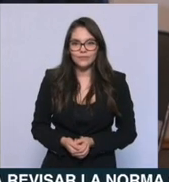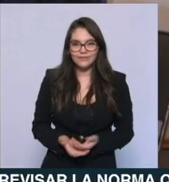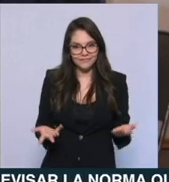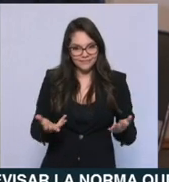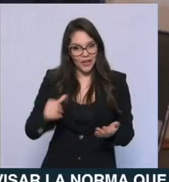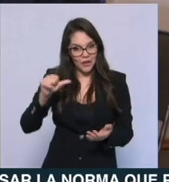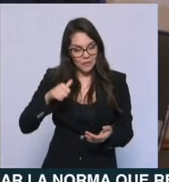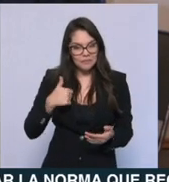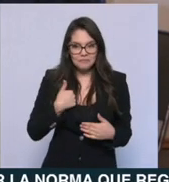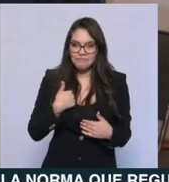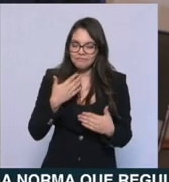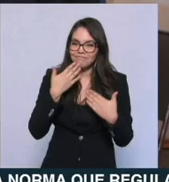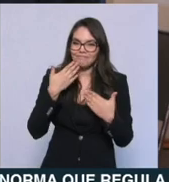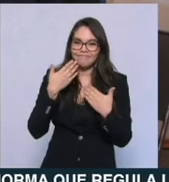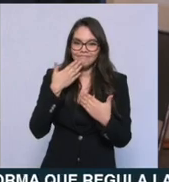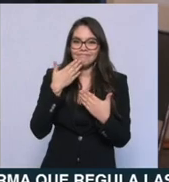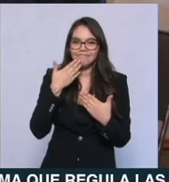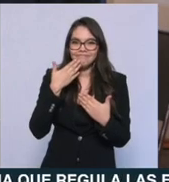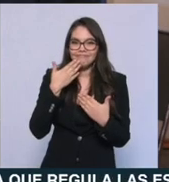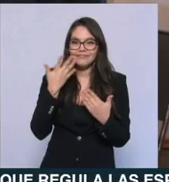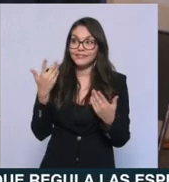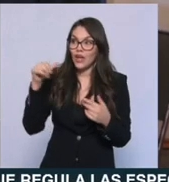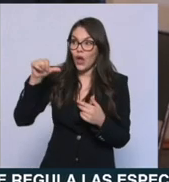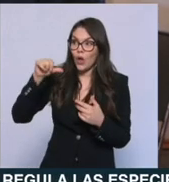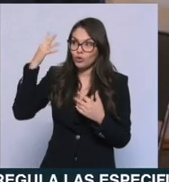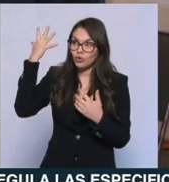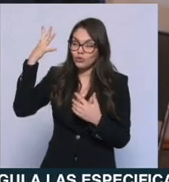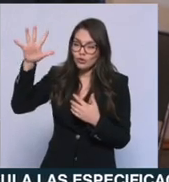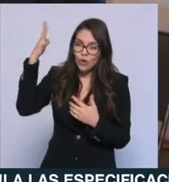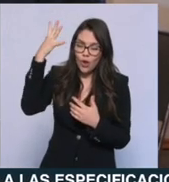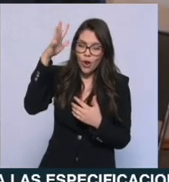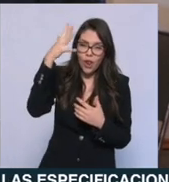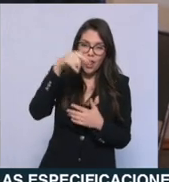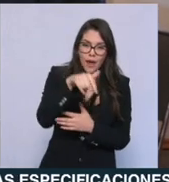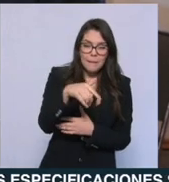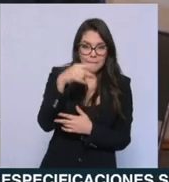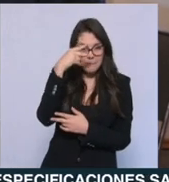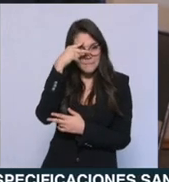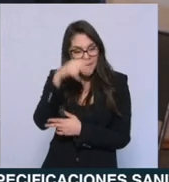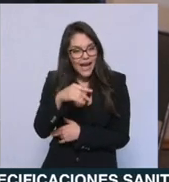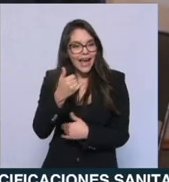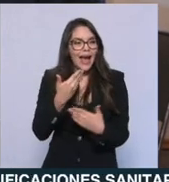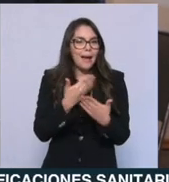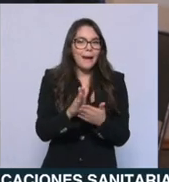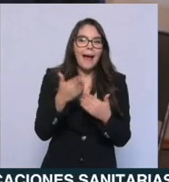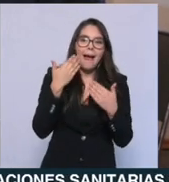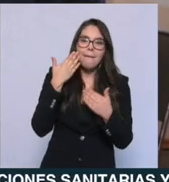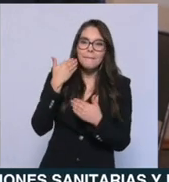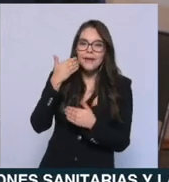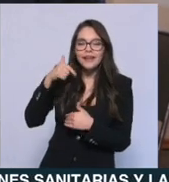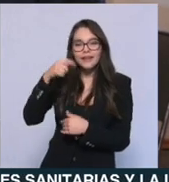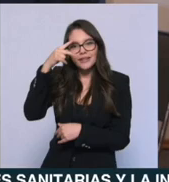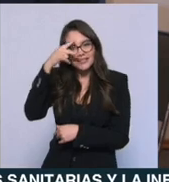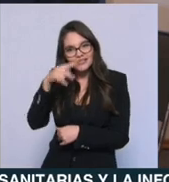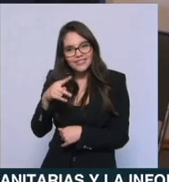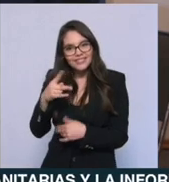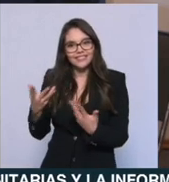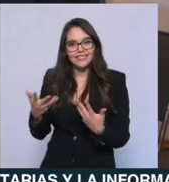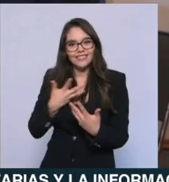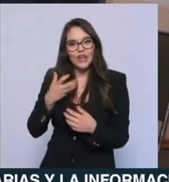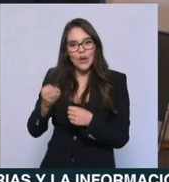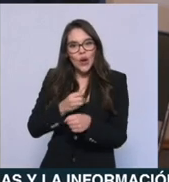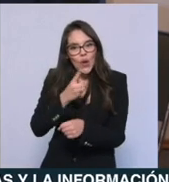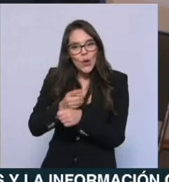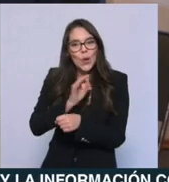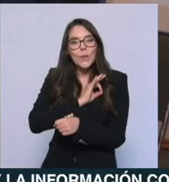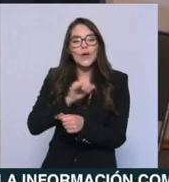bien y con este sol mexicano, con esta amabilidad mexicana, con la oportunidad de platicar y de